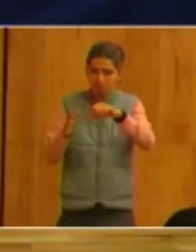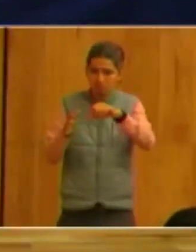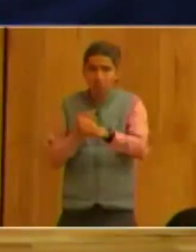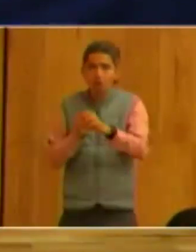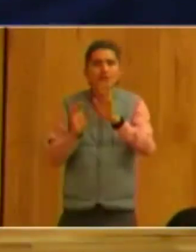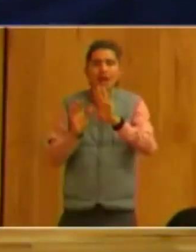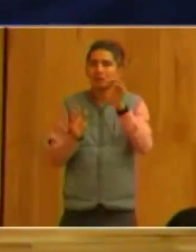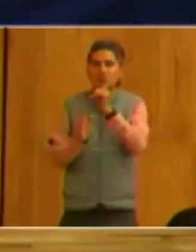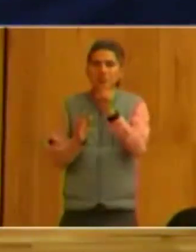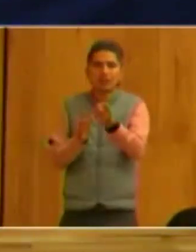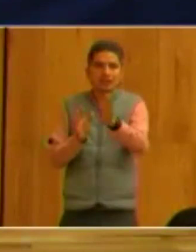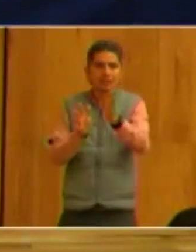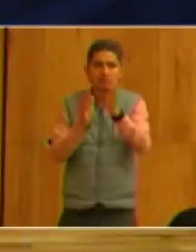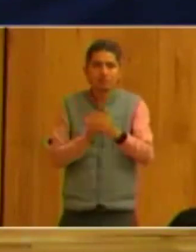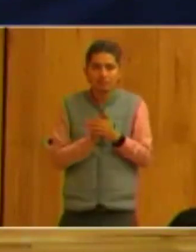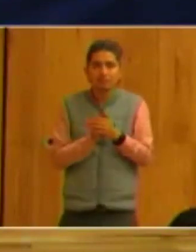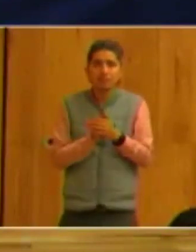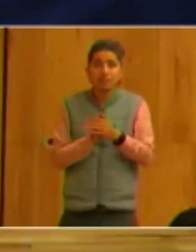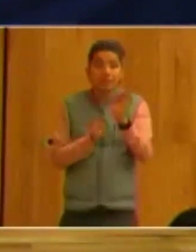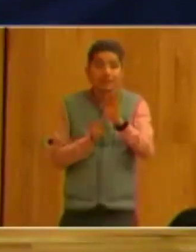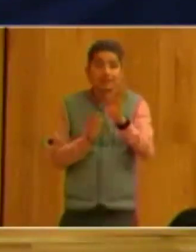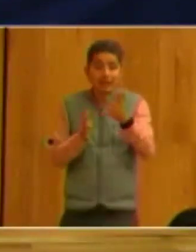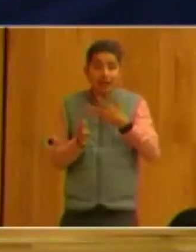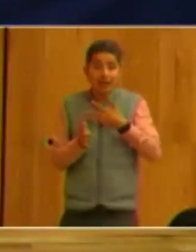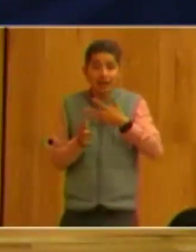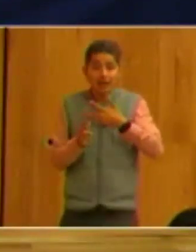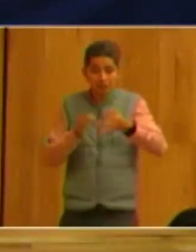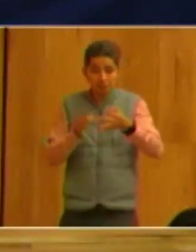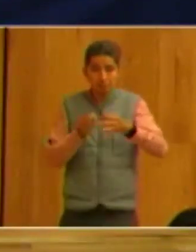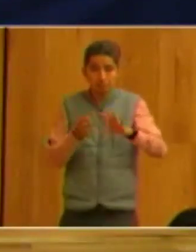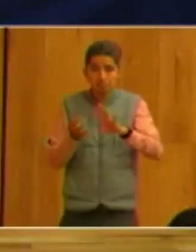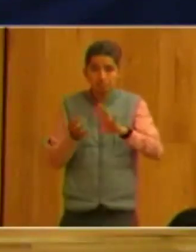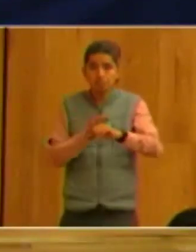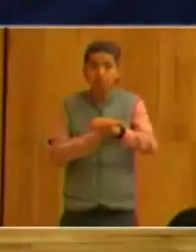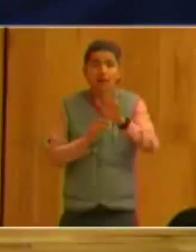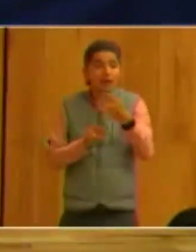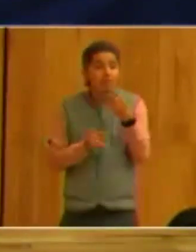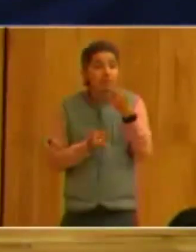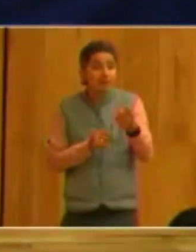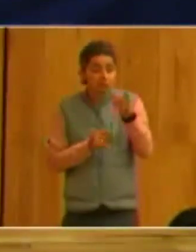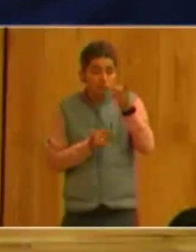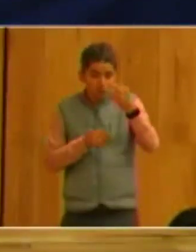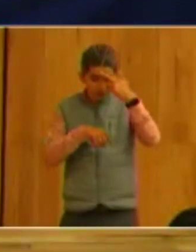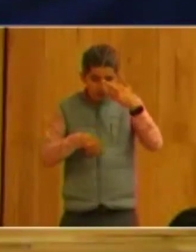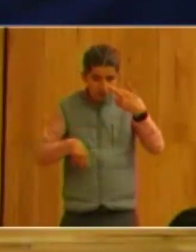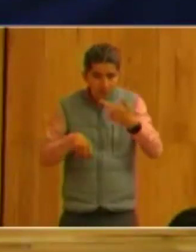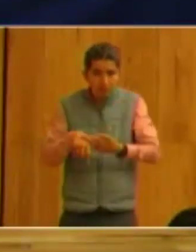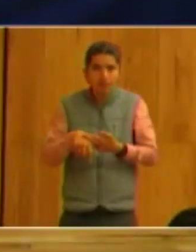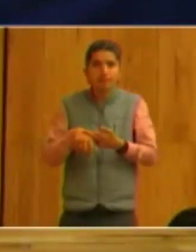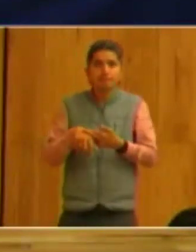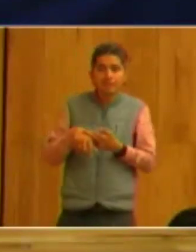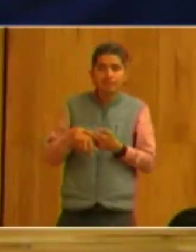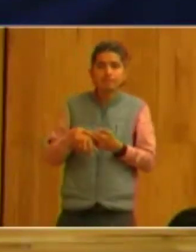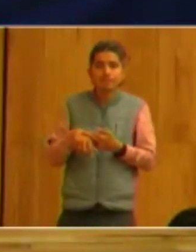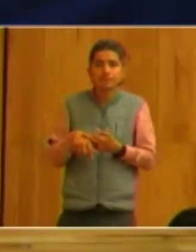fijo. Si ya hay una condena y ya se le dijo, eres responsable, te condeno a tanto